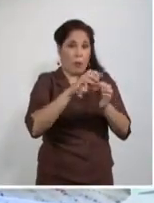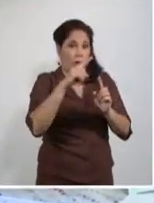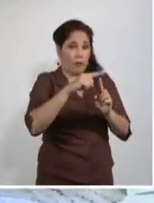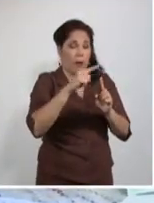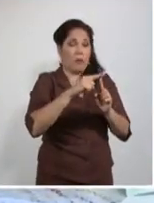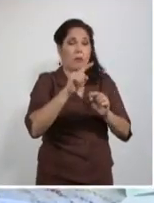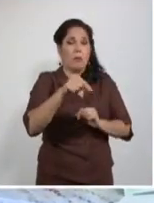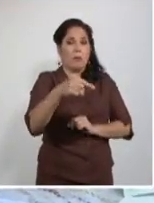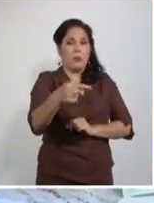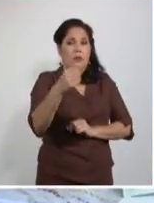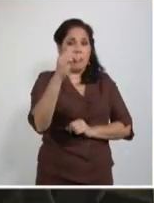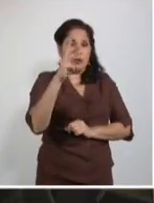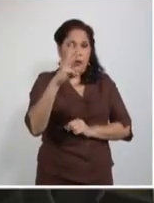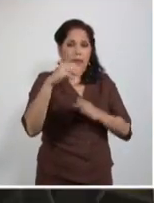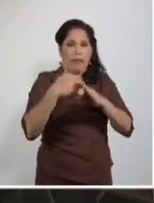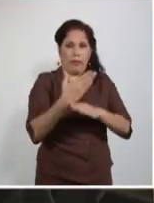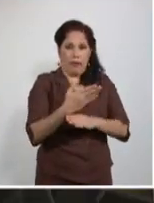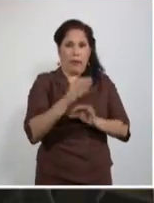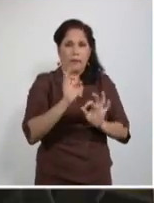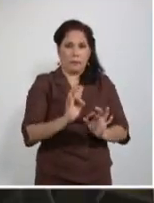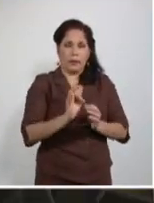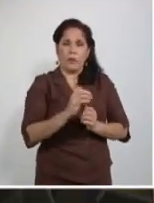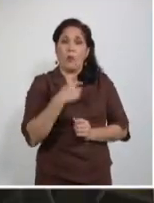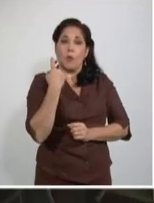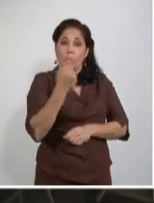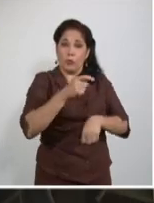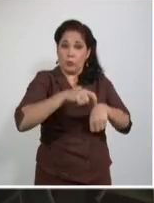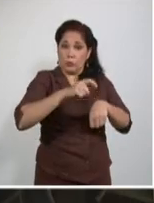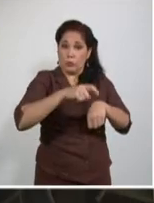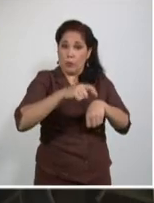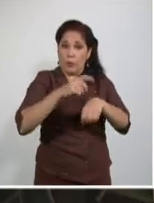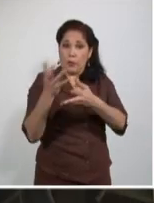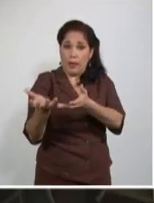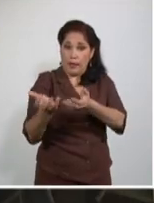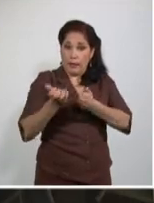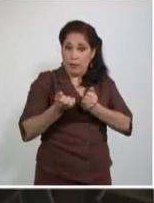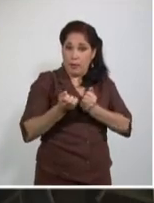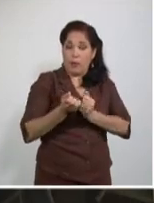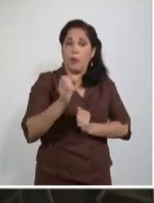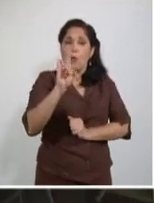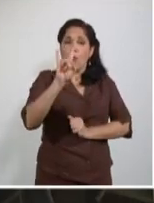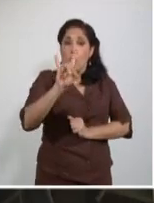las próximas 72 horas. En estos momentos hemos recibido 9